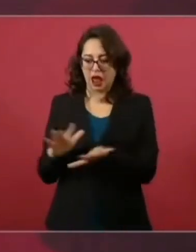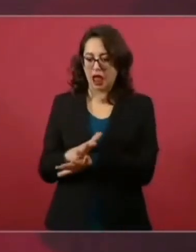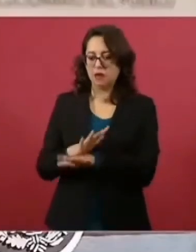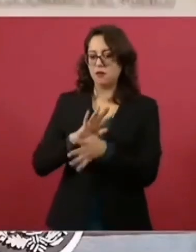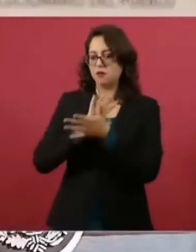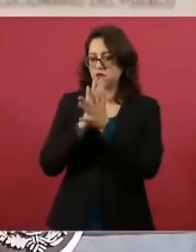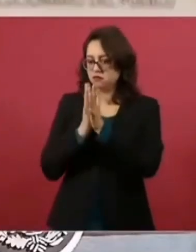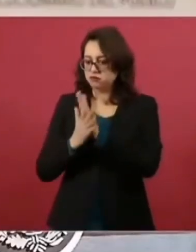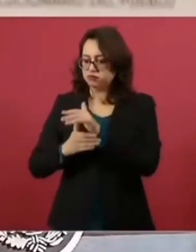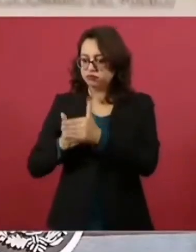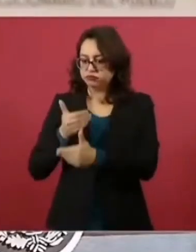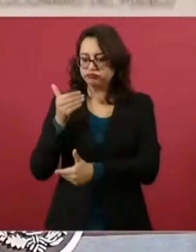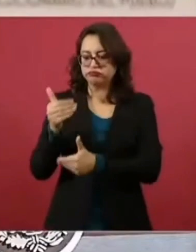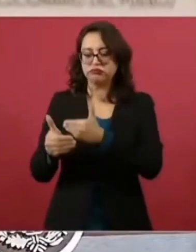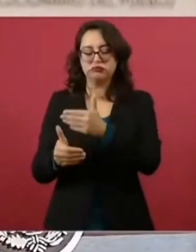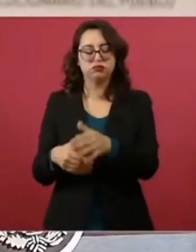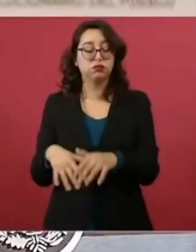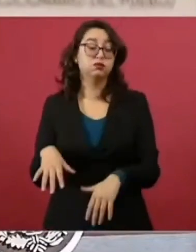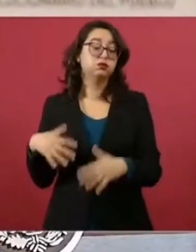feroz